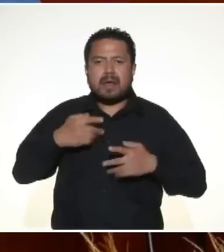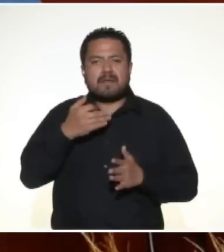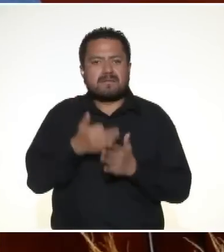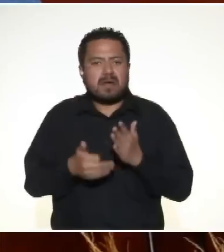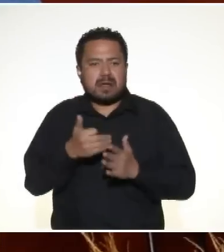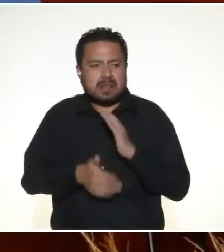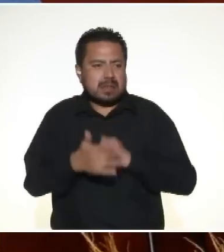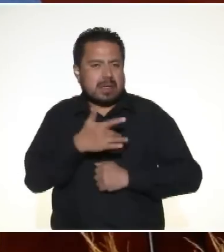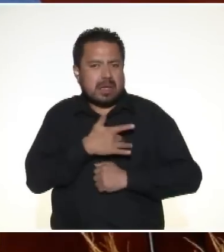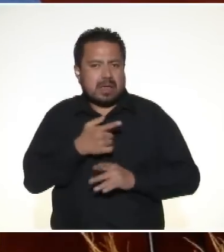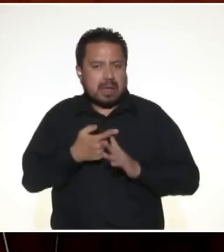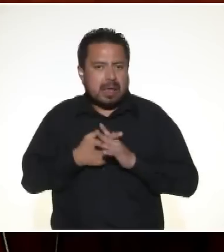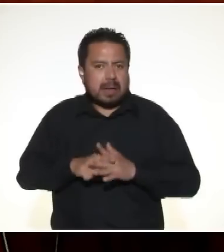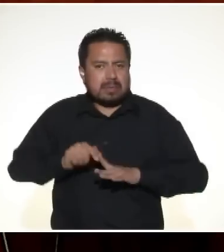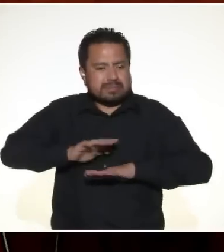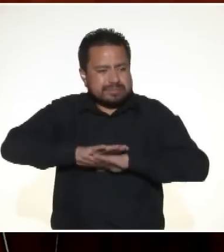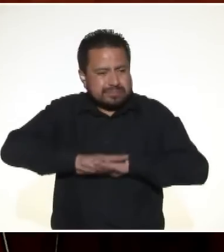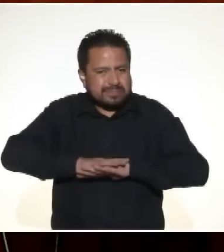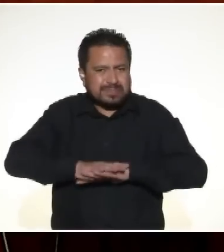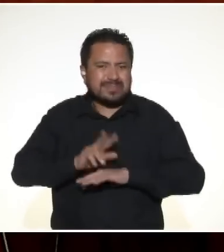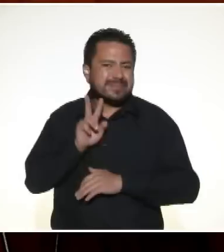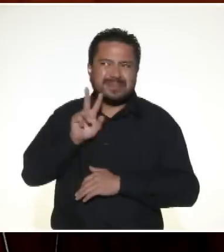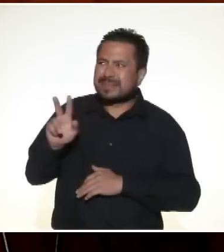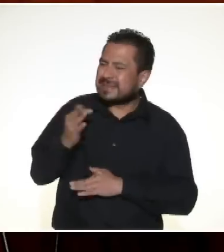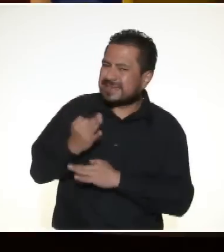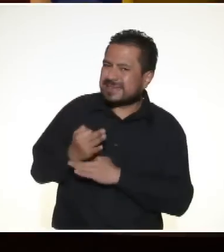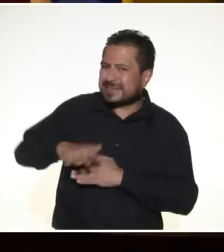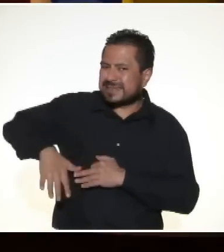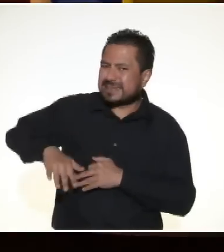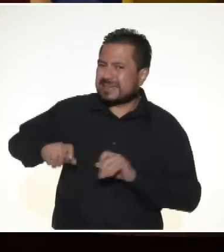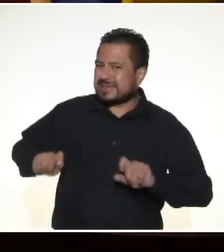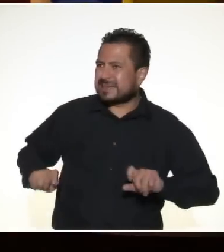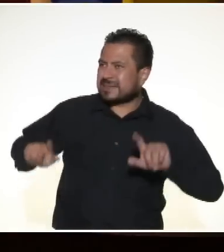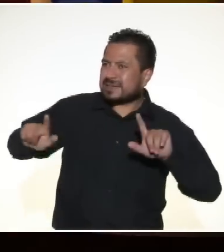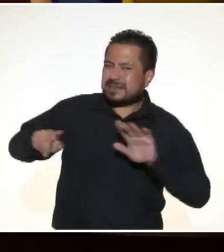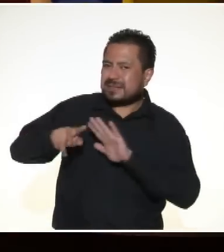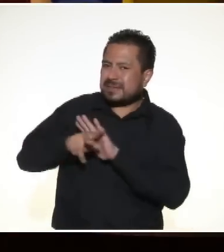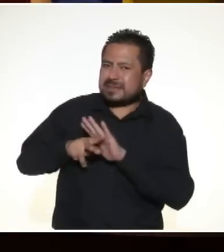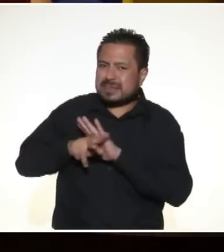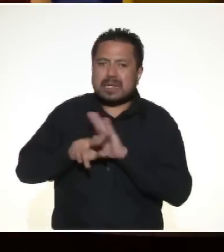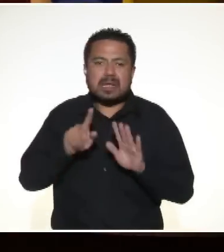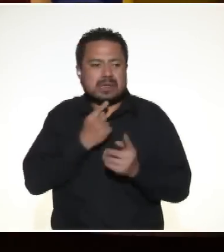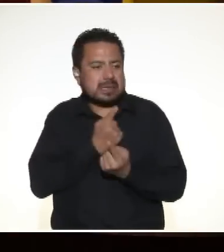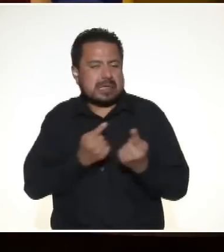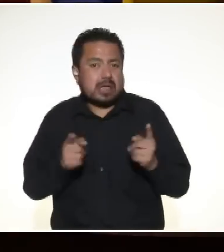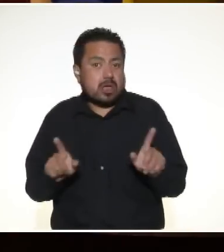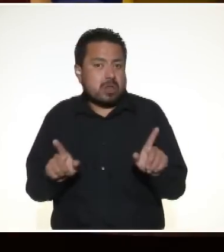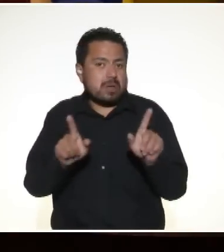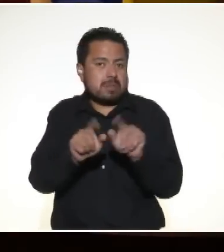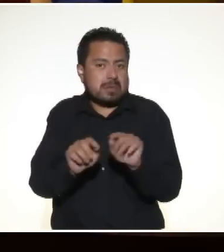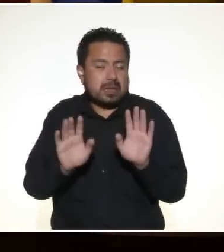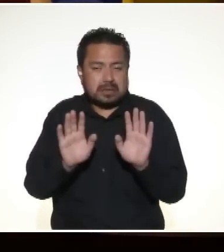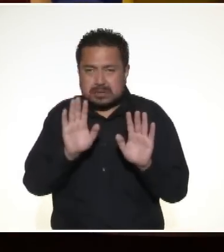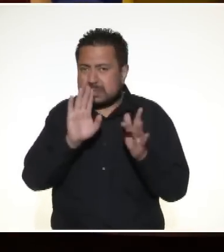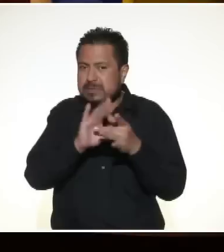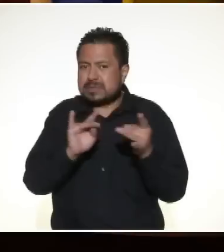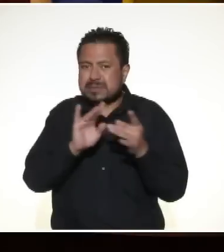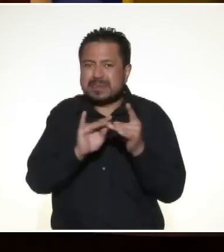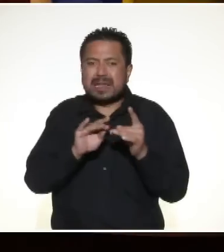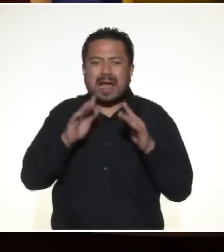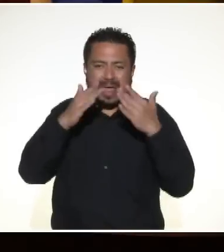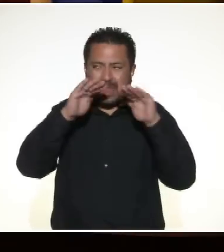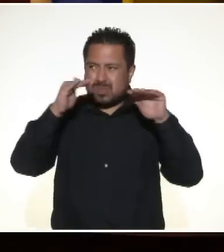cardiorrespiratoria e inicio compresiones. Lo que vimos ahorita Lo en la que vimos cápsula. ahorita, ¿sí? En el caso de los niños, nada más tomar en cuenta que en el caso de